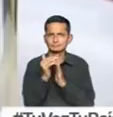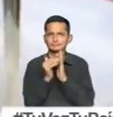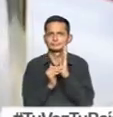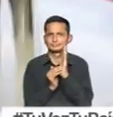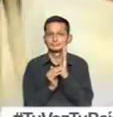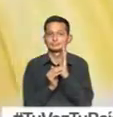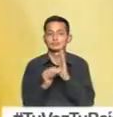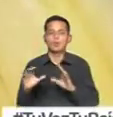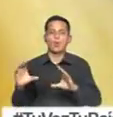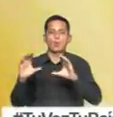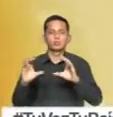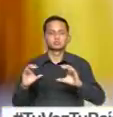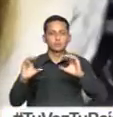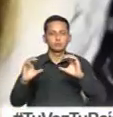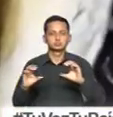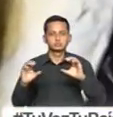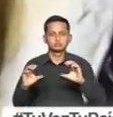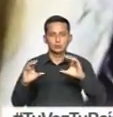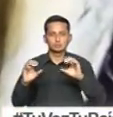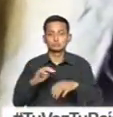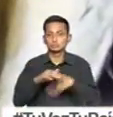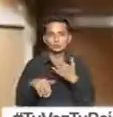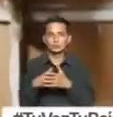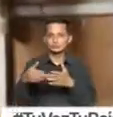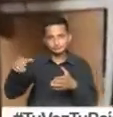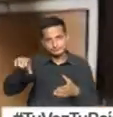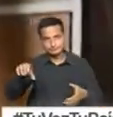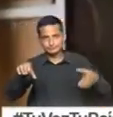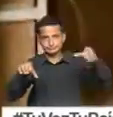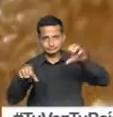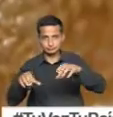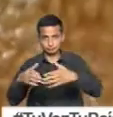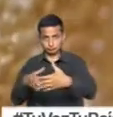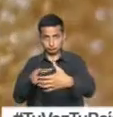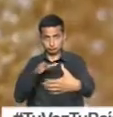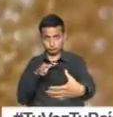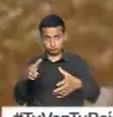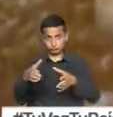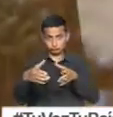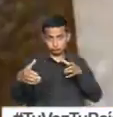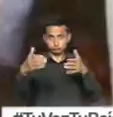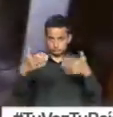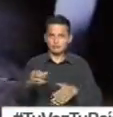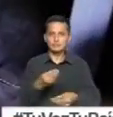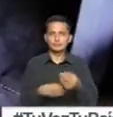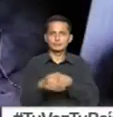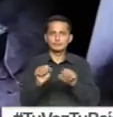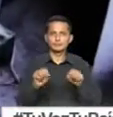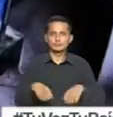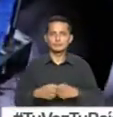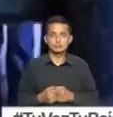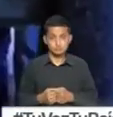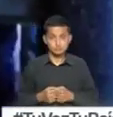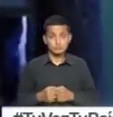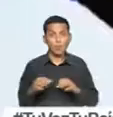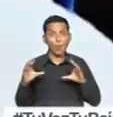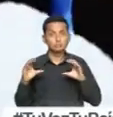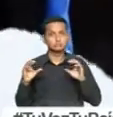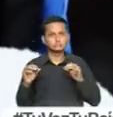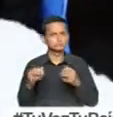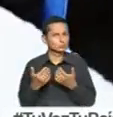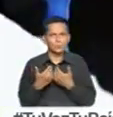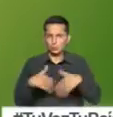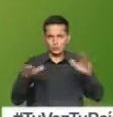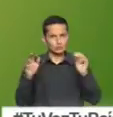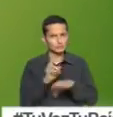hace ya es pesar y mezclarlo en el reactor, en un molde y listo para poder comercializar. Este es un material multiusos